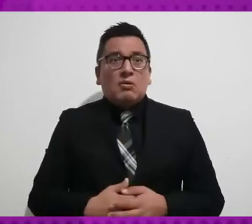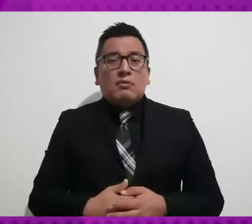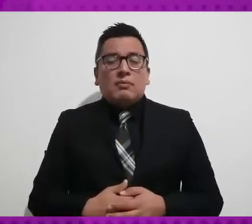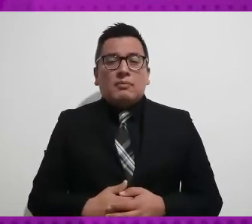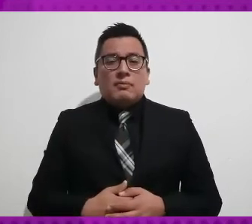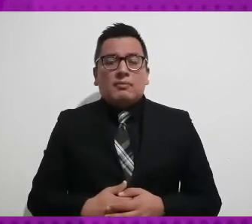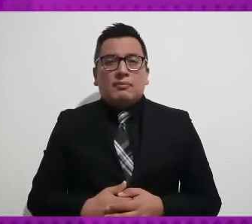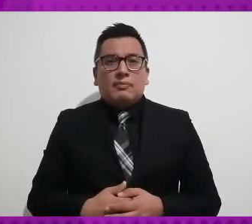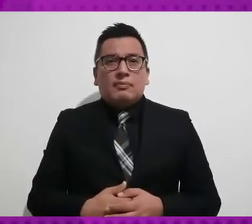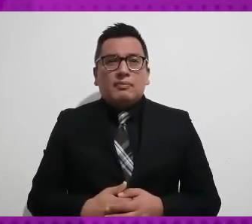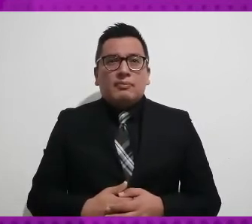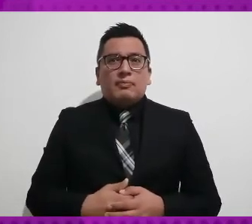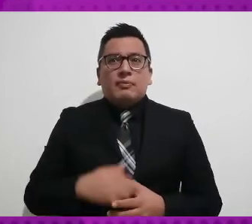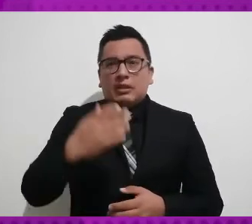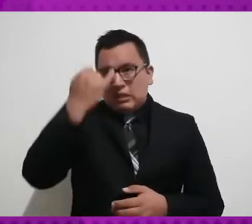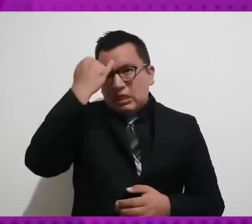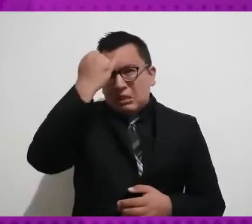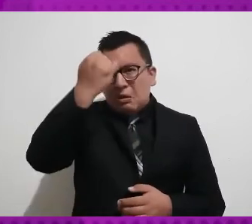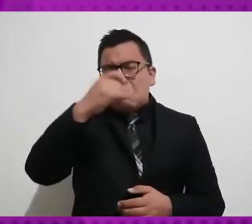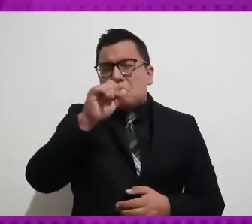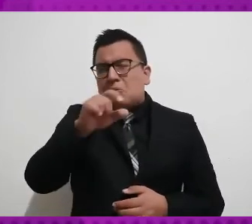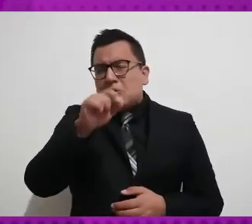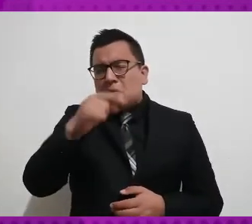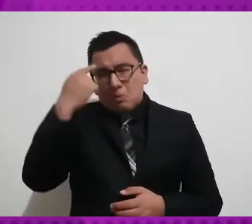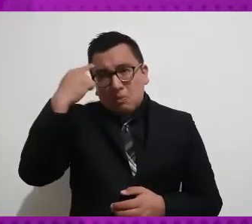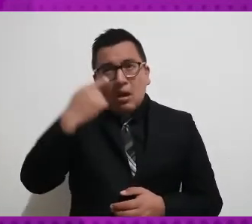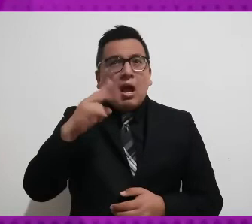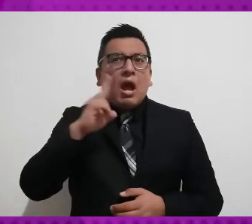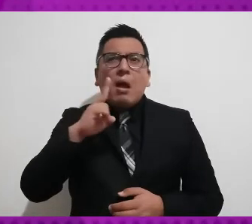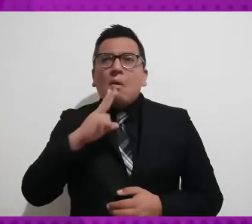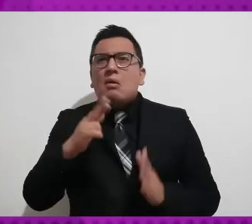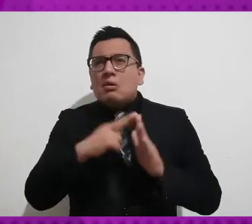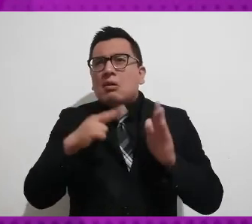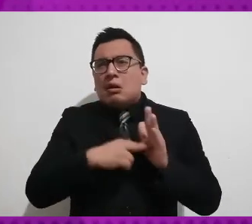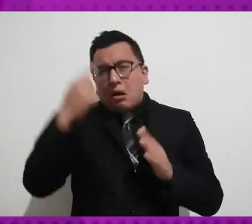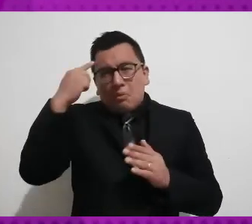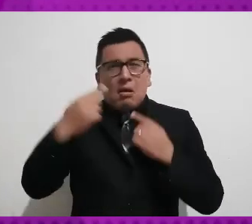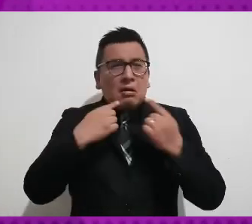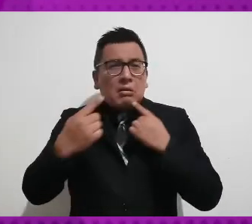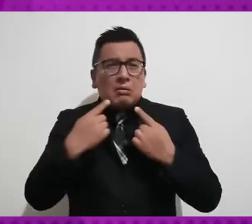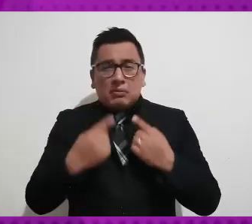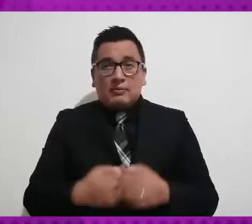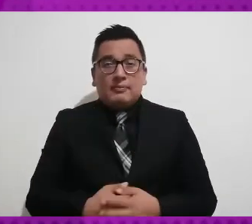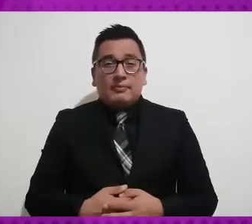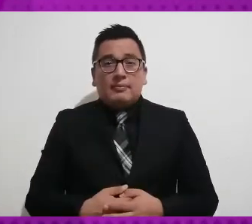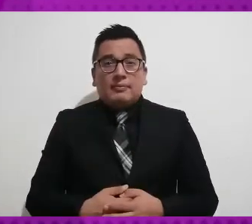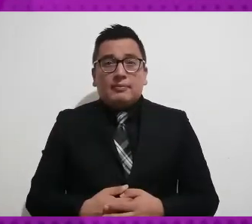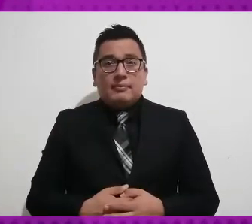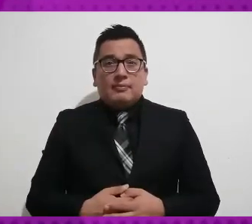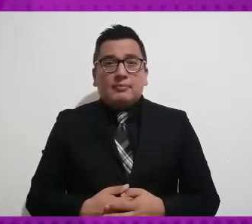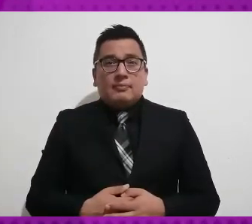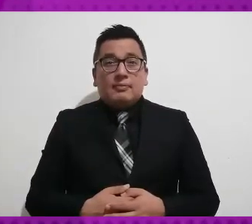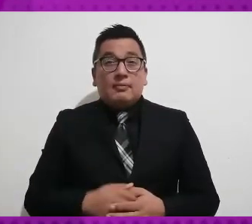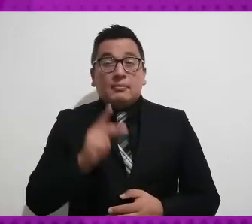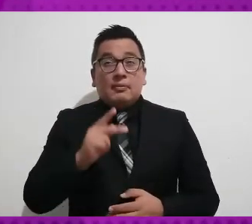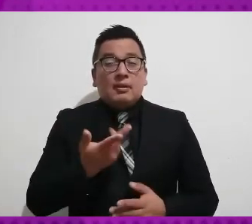fijar postura y a plantear propuestas incluso en relación con los dictámenes que se discutan o las decisiones que se vayan a tomar. Eso no pasa, por